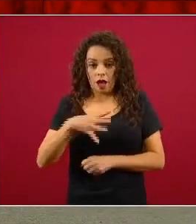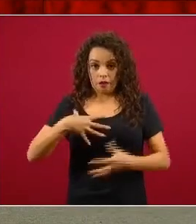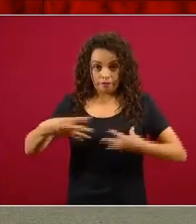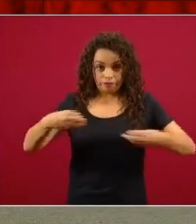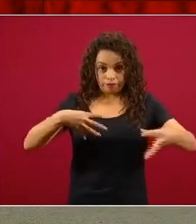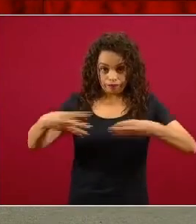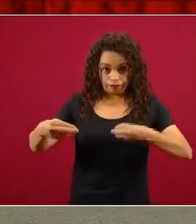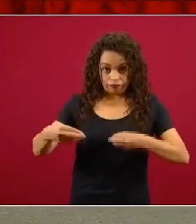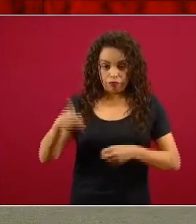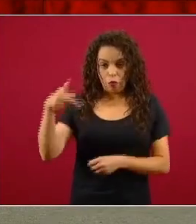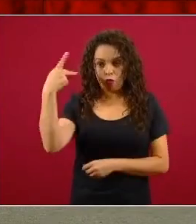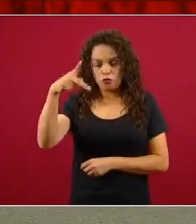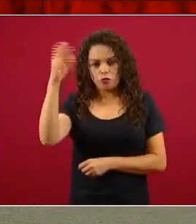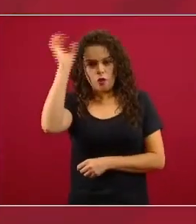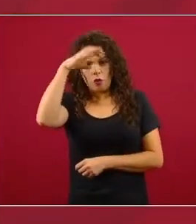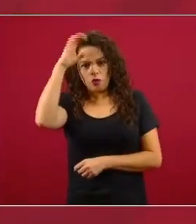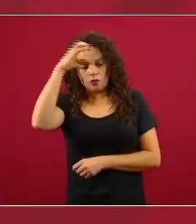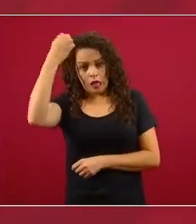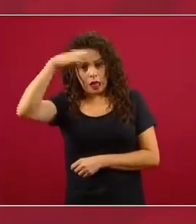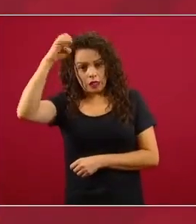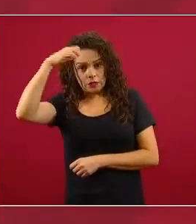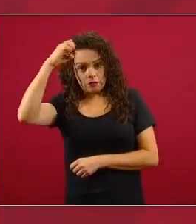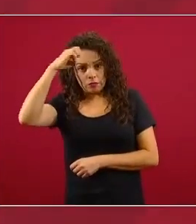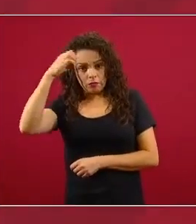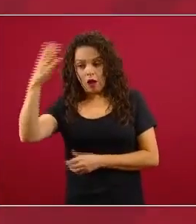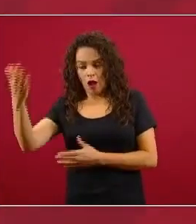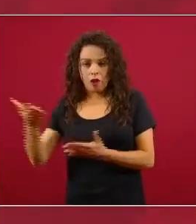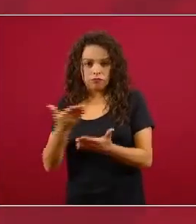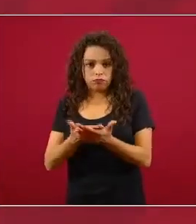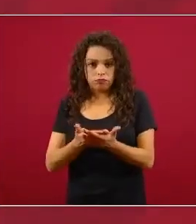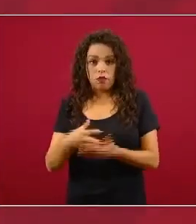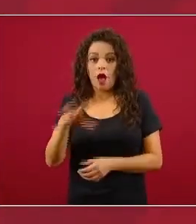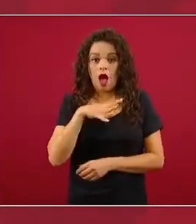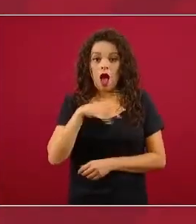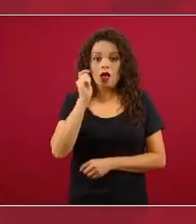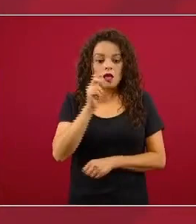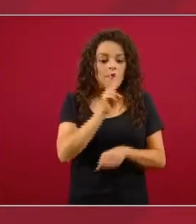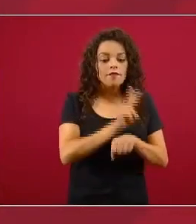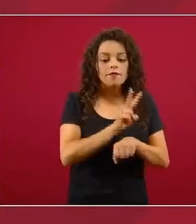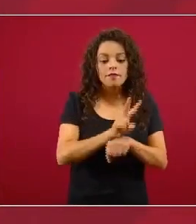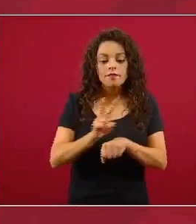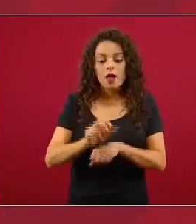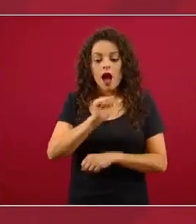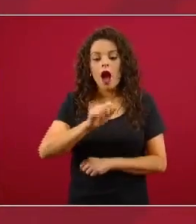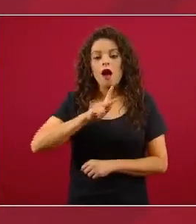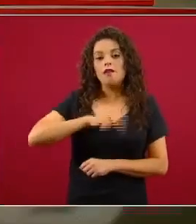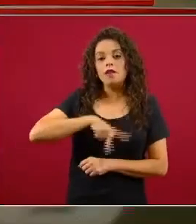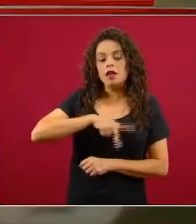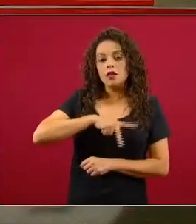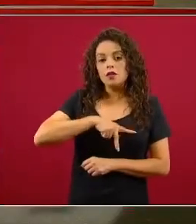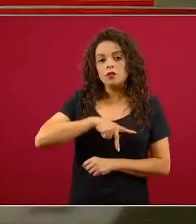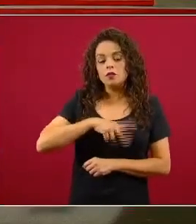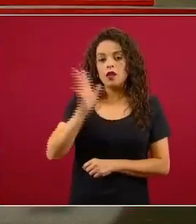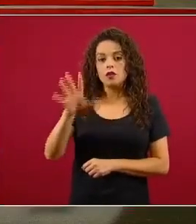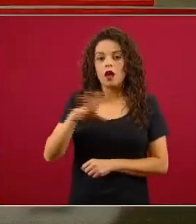contribuye también con conocimiento científico y hacemos vigilancia virológica. Hemos publicado ya 2